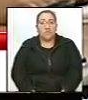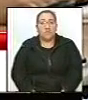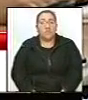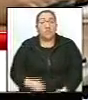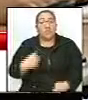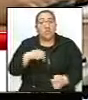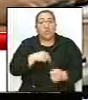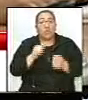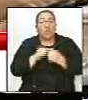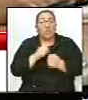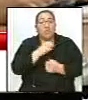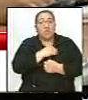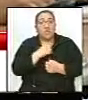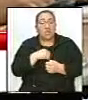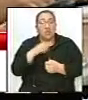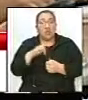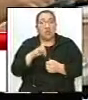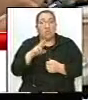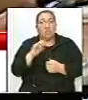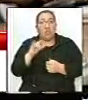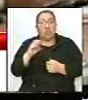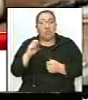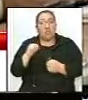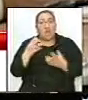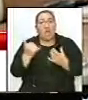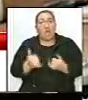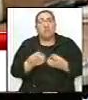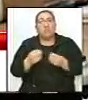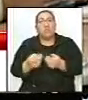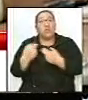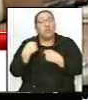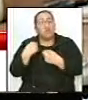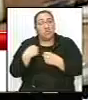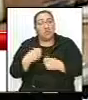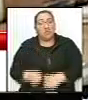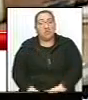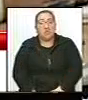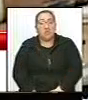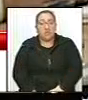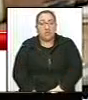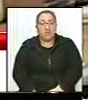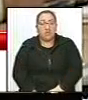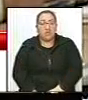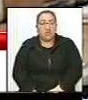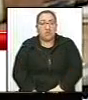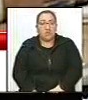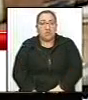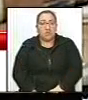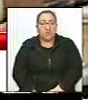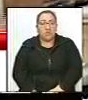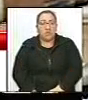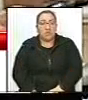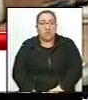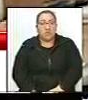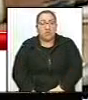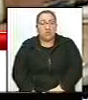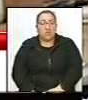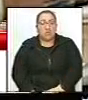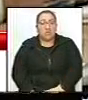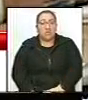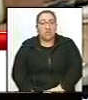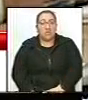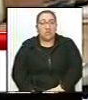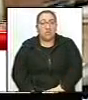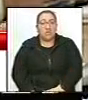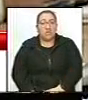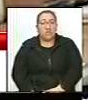Producción hay muchas responsabilidades que se tienen que asumir y que nos van a servir para ordenar